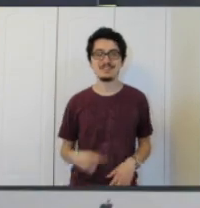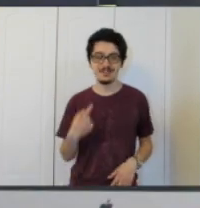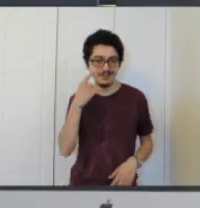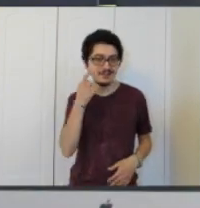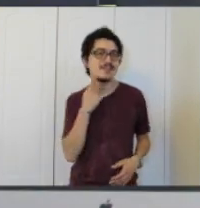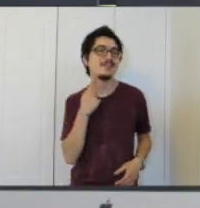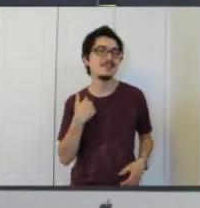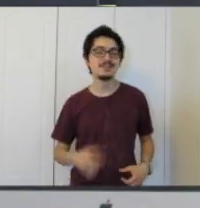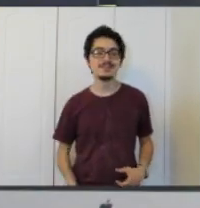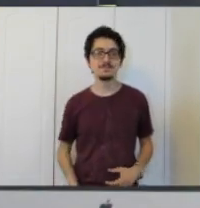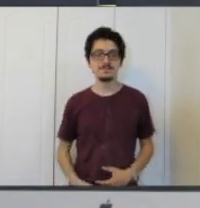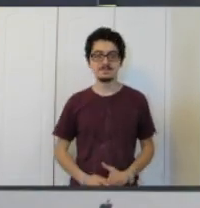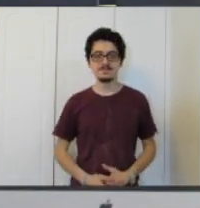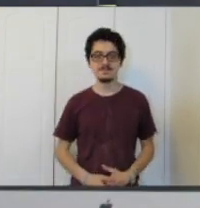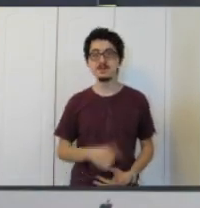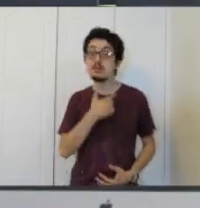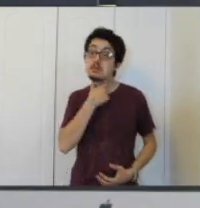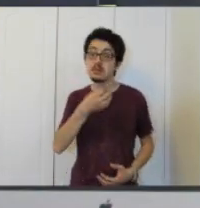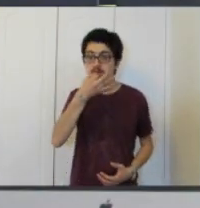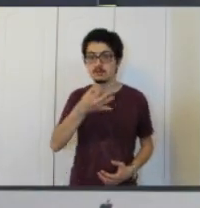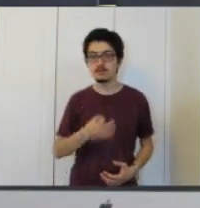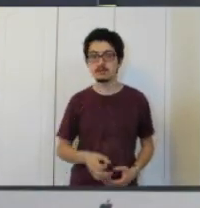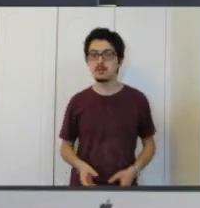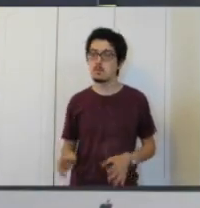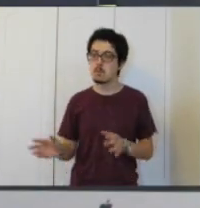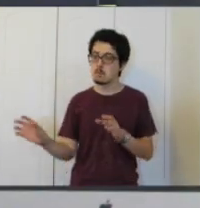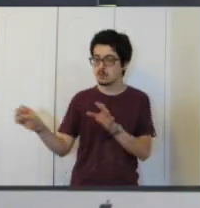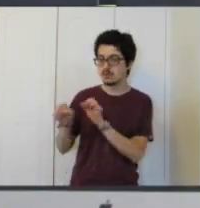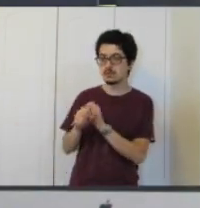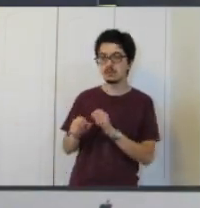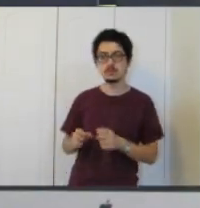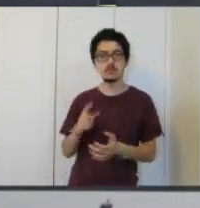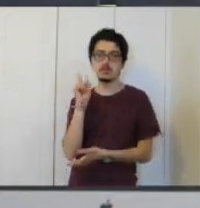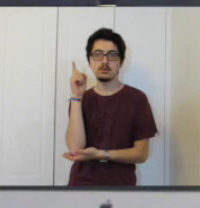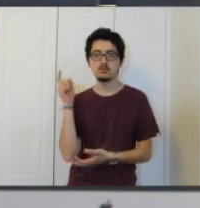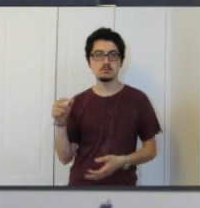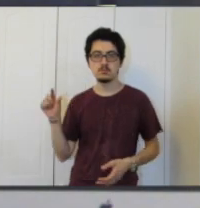pijama. Nos habla acerca de Matías Mathieu,